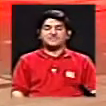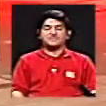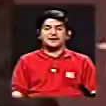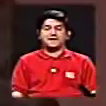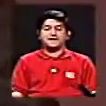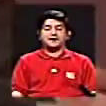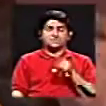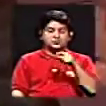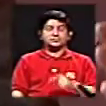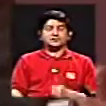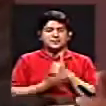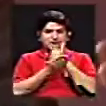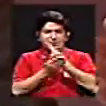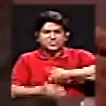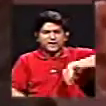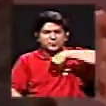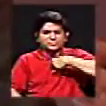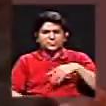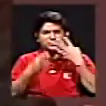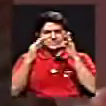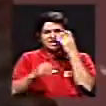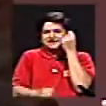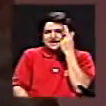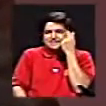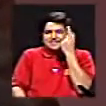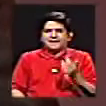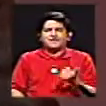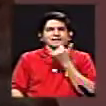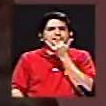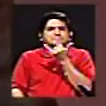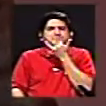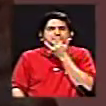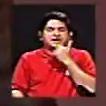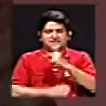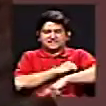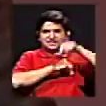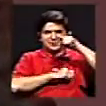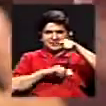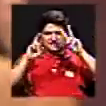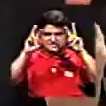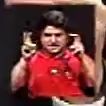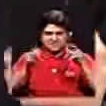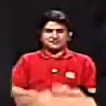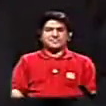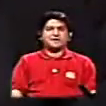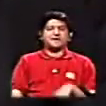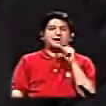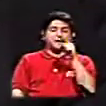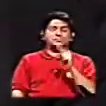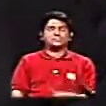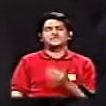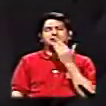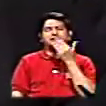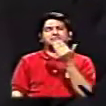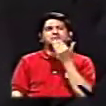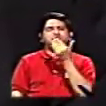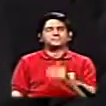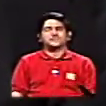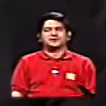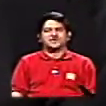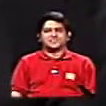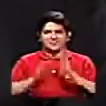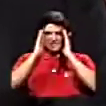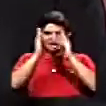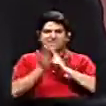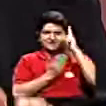para acercarnos e intentar entender lo que está pasando en el país en ese tema. Y a ustedes les agradezco su presencia